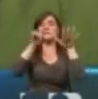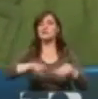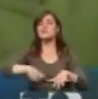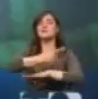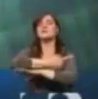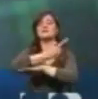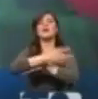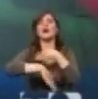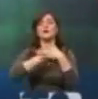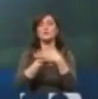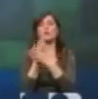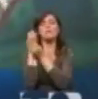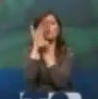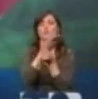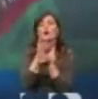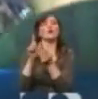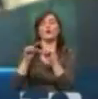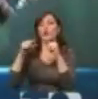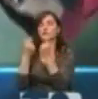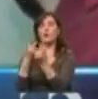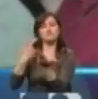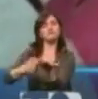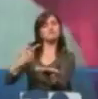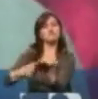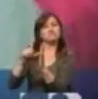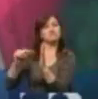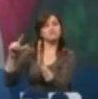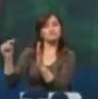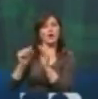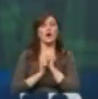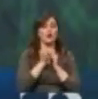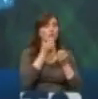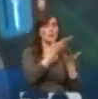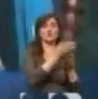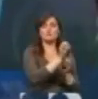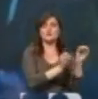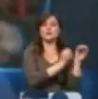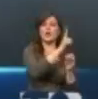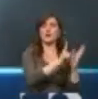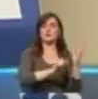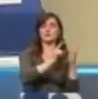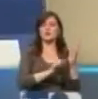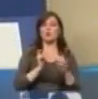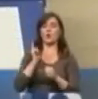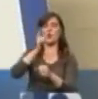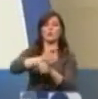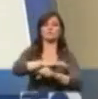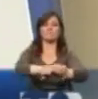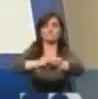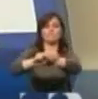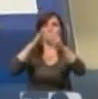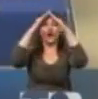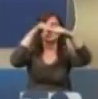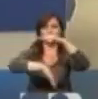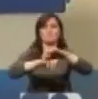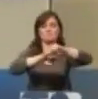de Análisis Financiero y otro del SRI, se solicitó su detención y el allanamiento de su domicilio. Terán fue acusado